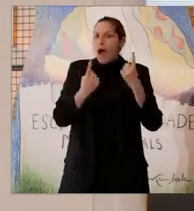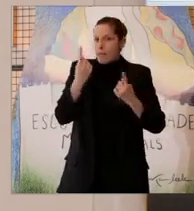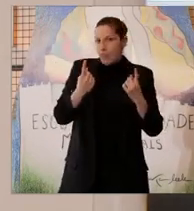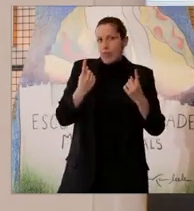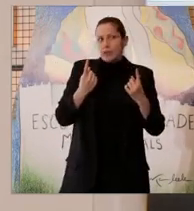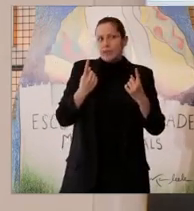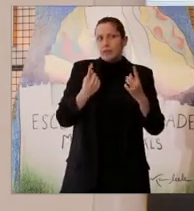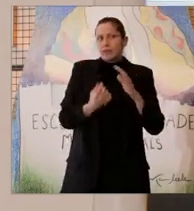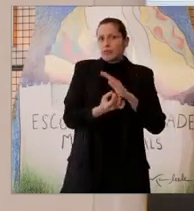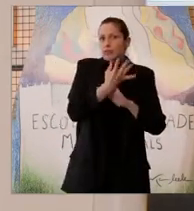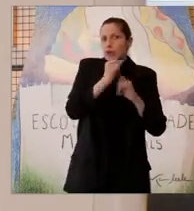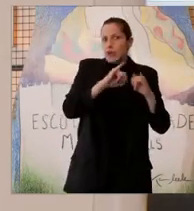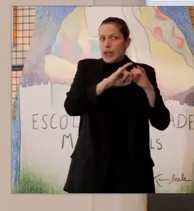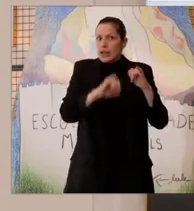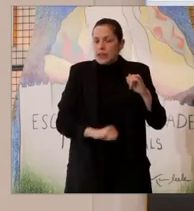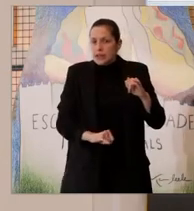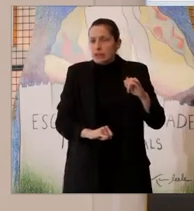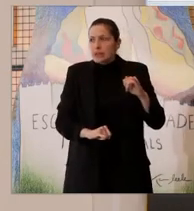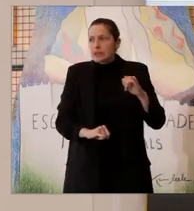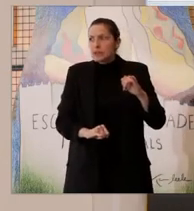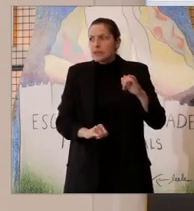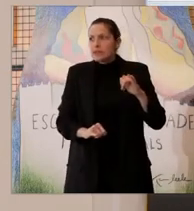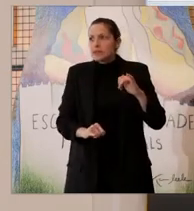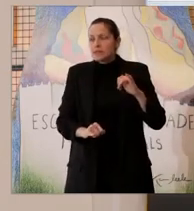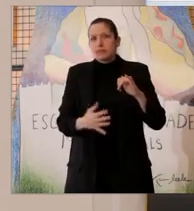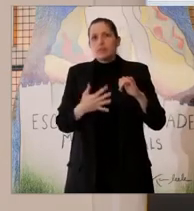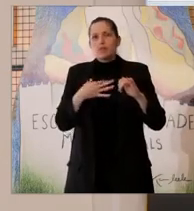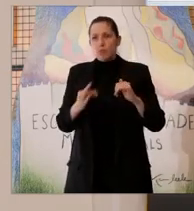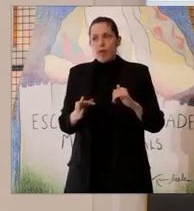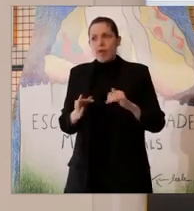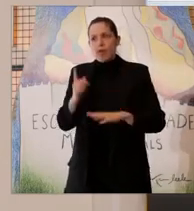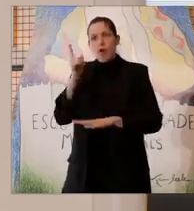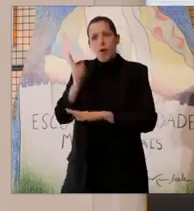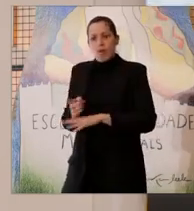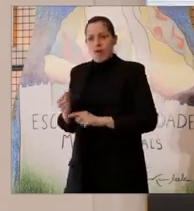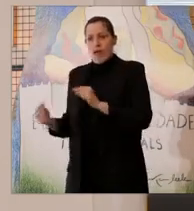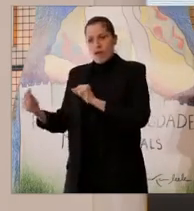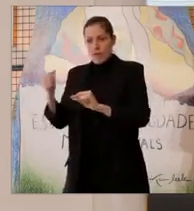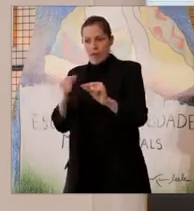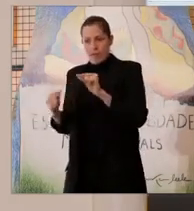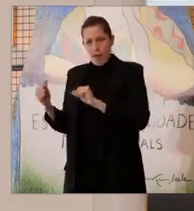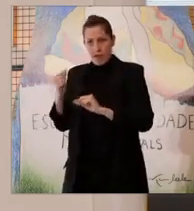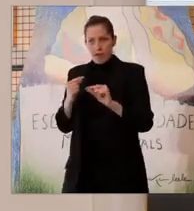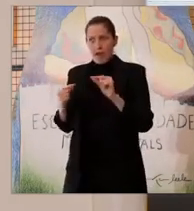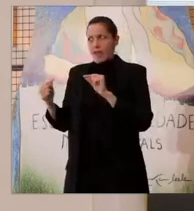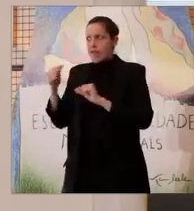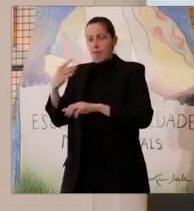a replantear un debate que siempre está ahí pero que nunca ha sido abordado desde las instituciones con la suficiente